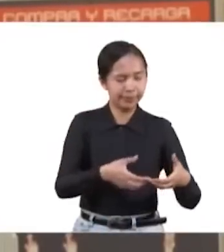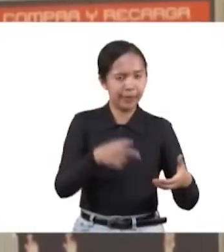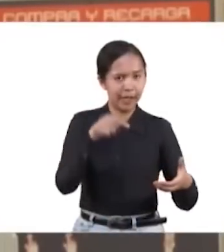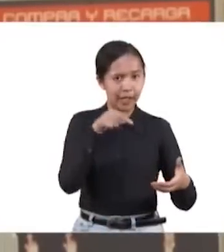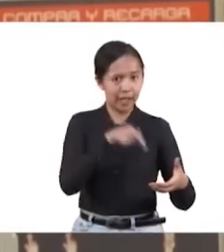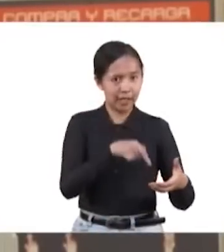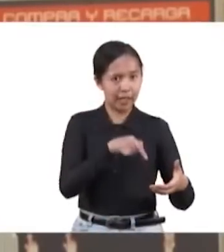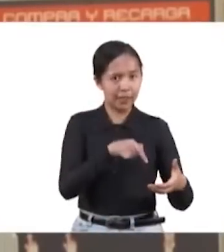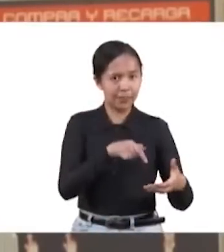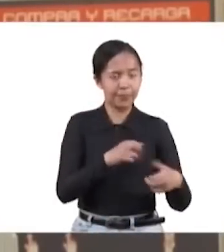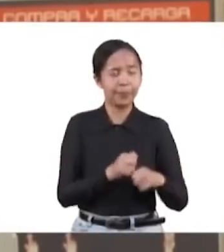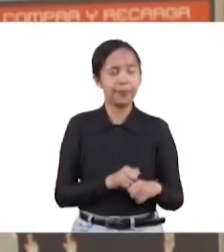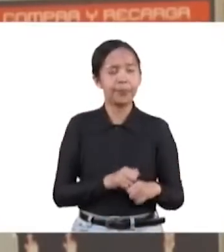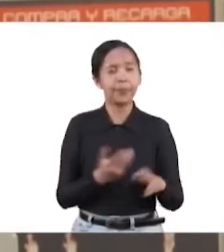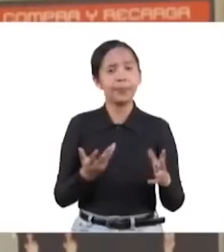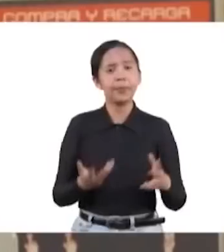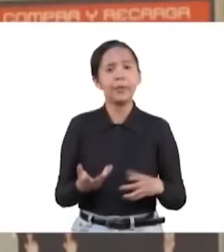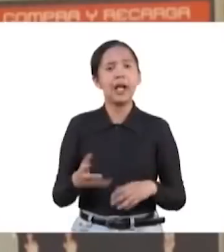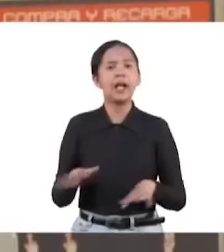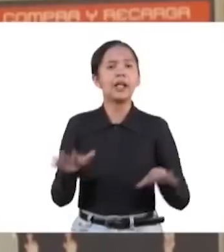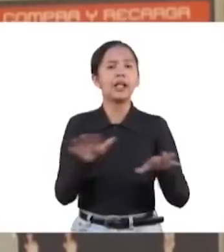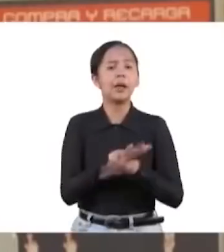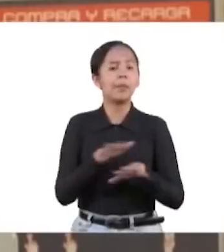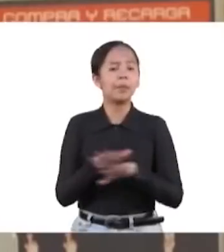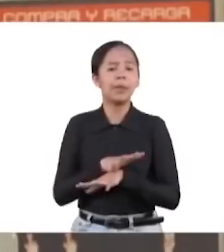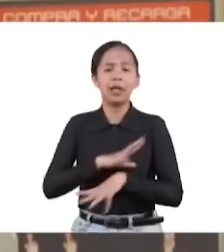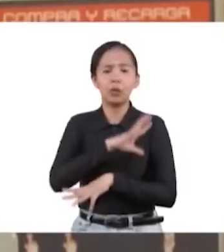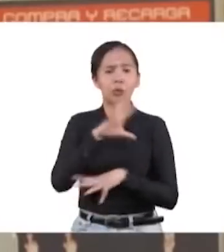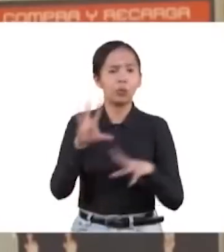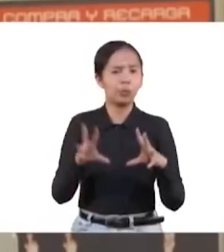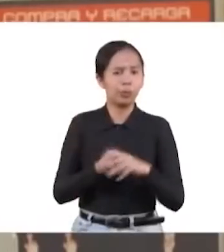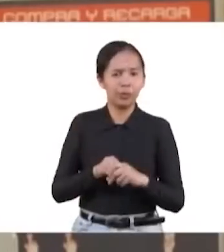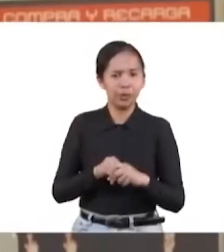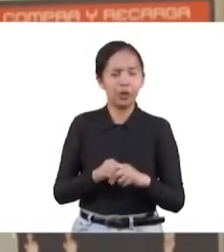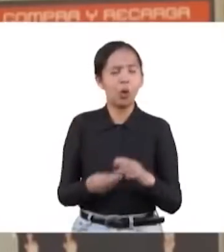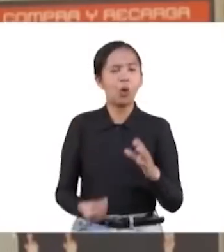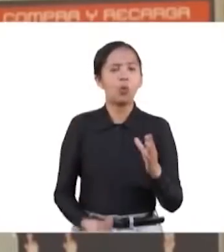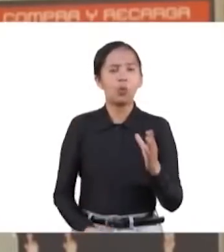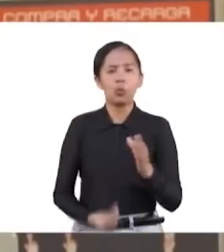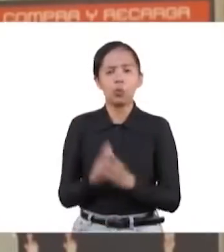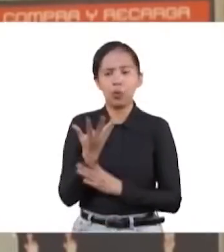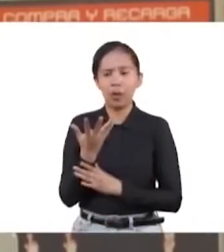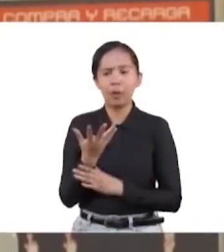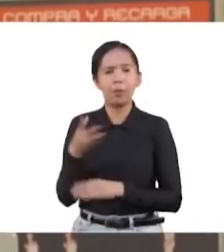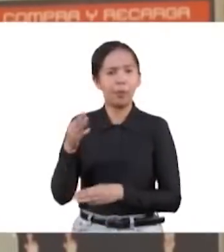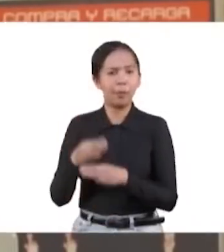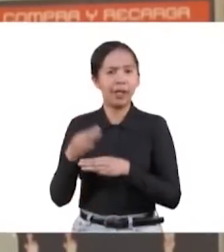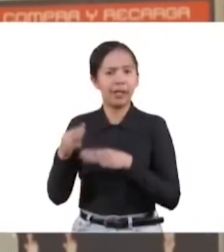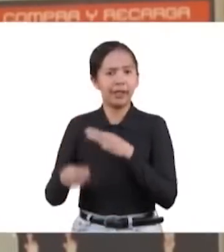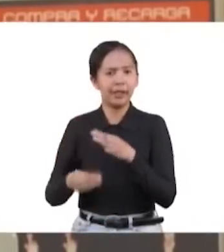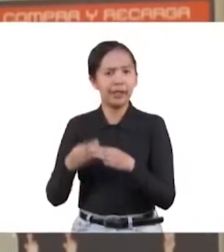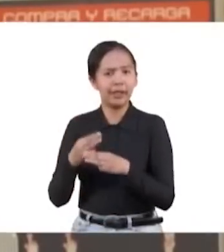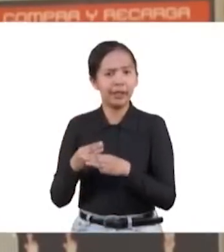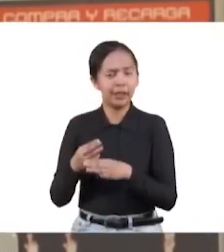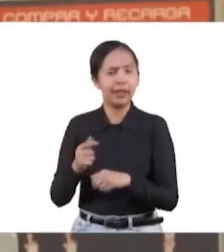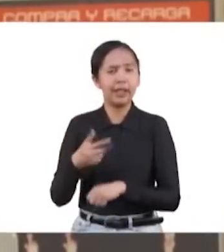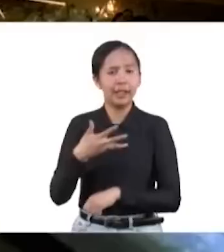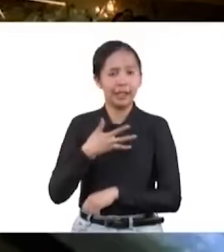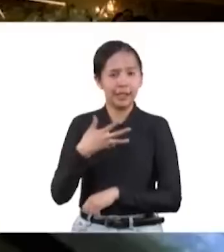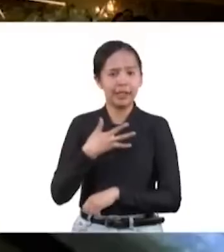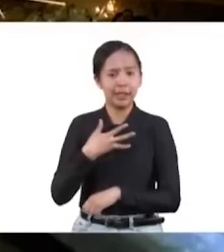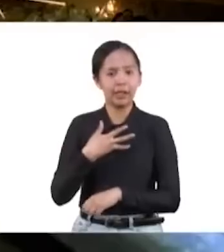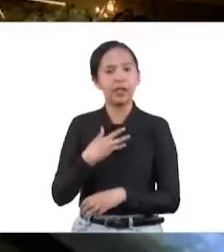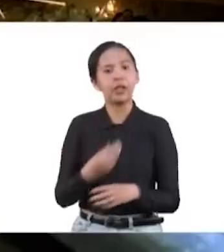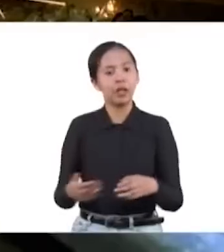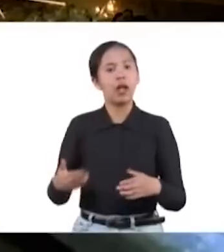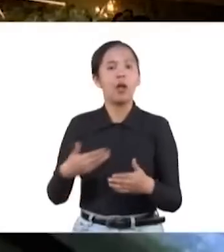este sistema, la sustitución ha sido al 100% con nuevos materiales de mayor durabilidad y mejores tecnologías.